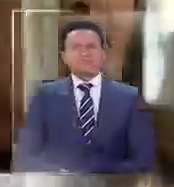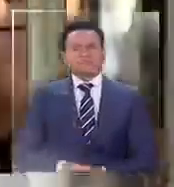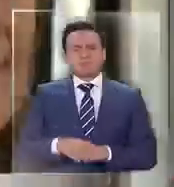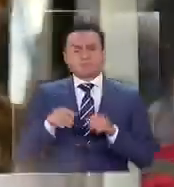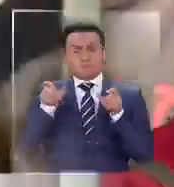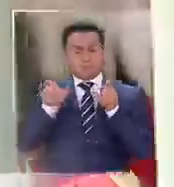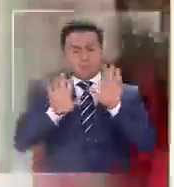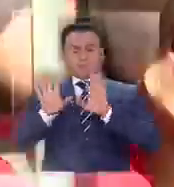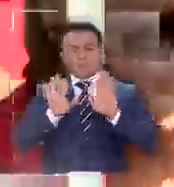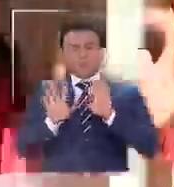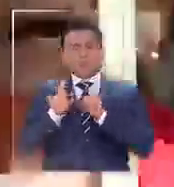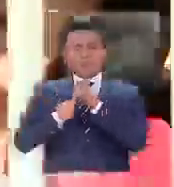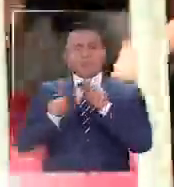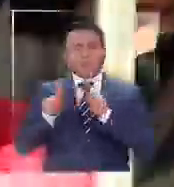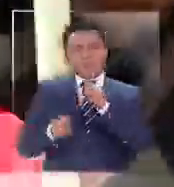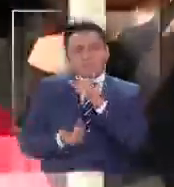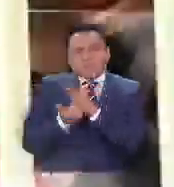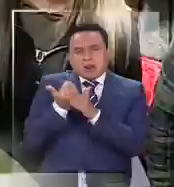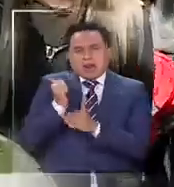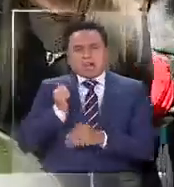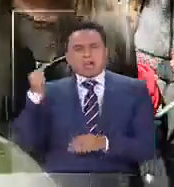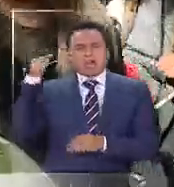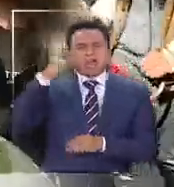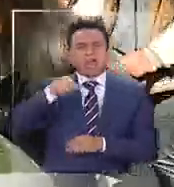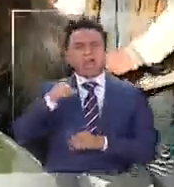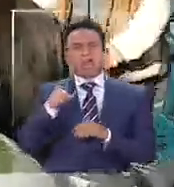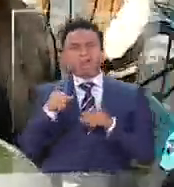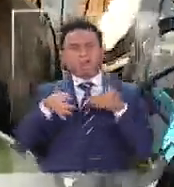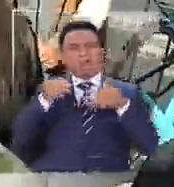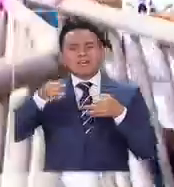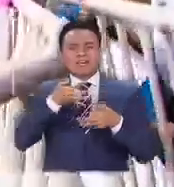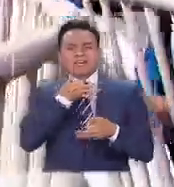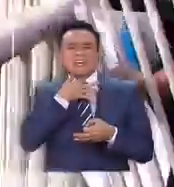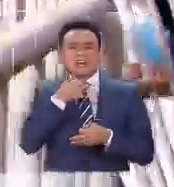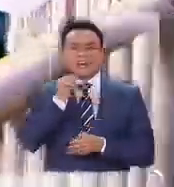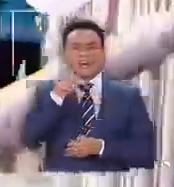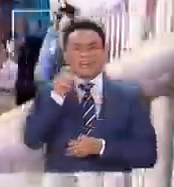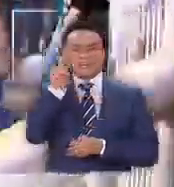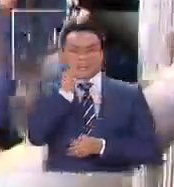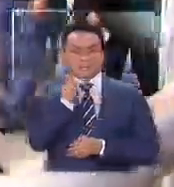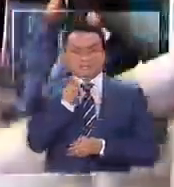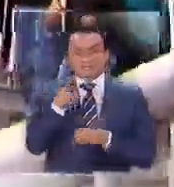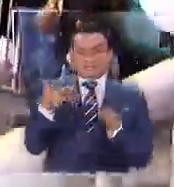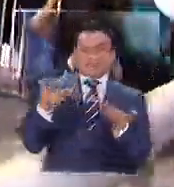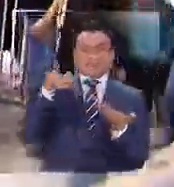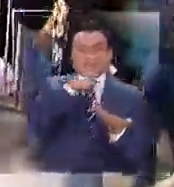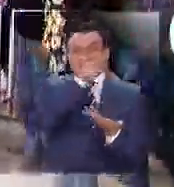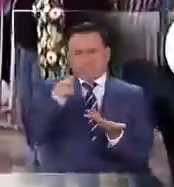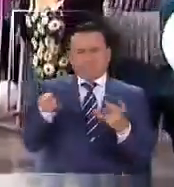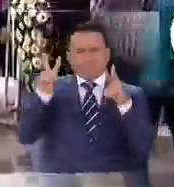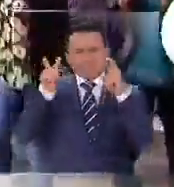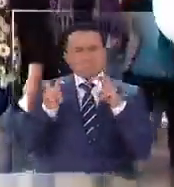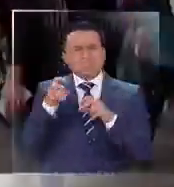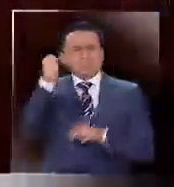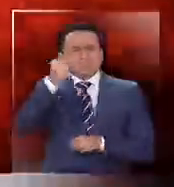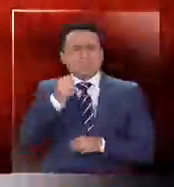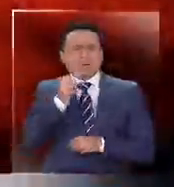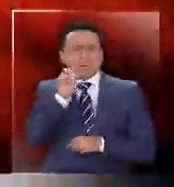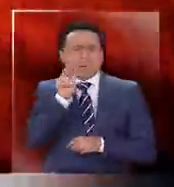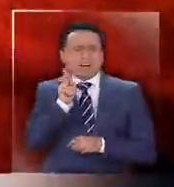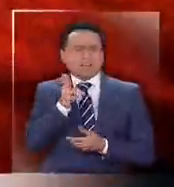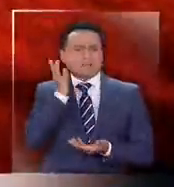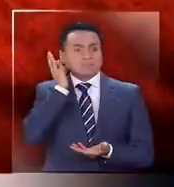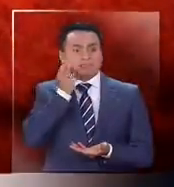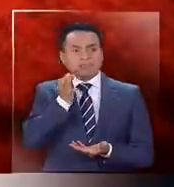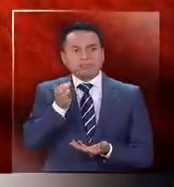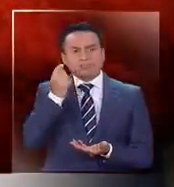Descontrol total de aquellos que muy temprano llegaron hasta el Tribunal de Garantía de los Andes para repudiar el cruel crimen de Ámbar. No